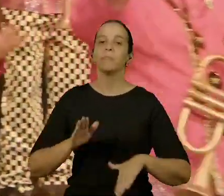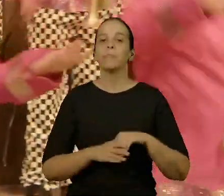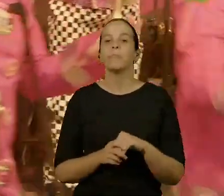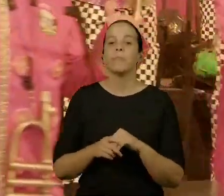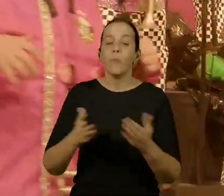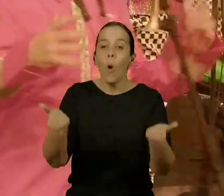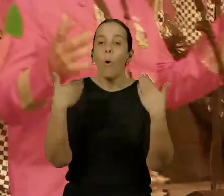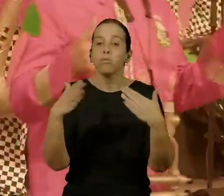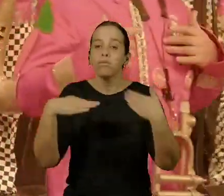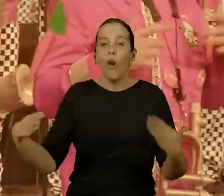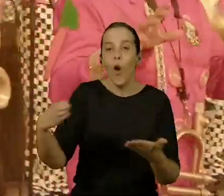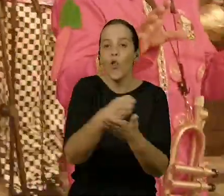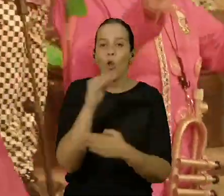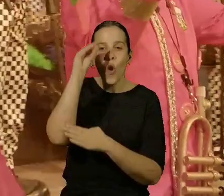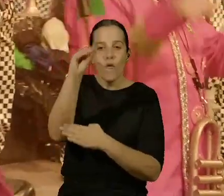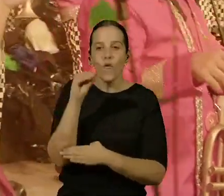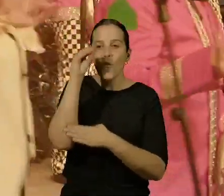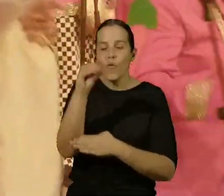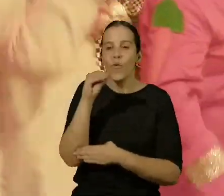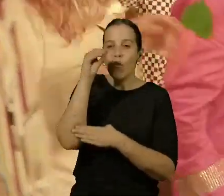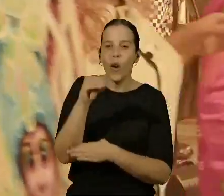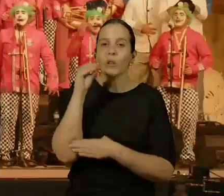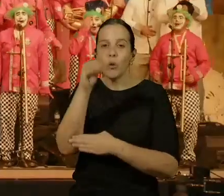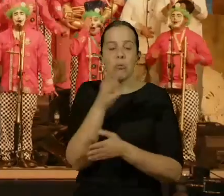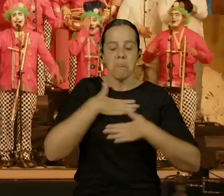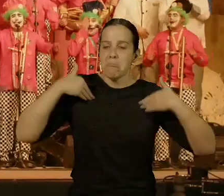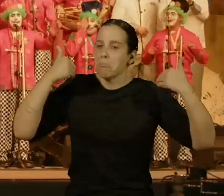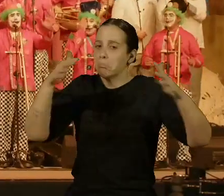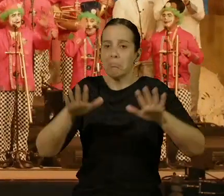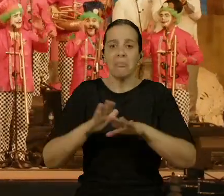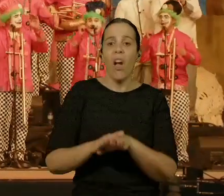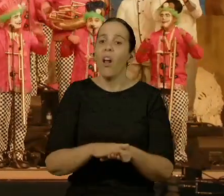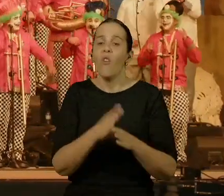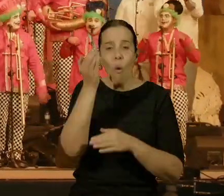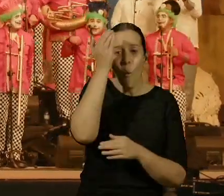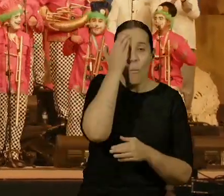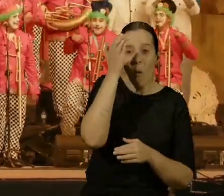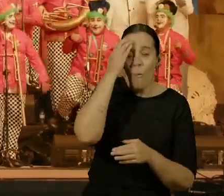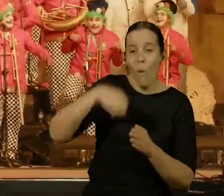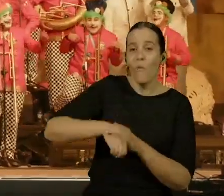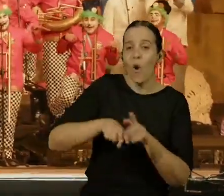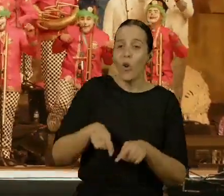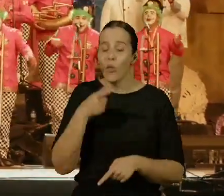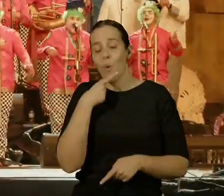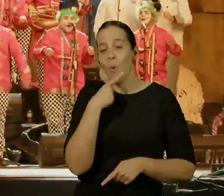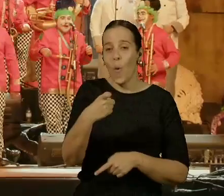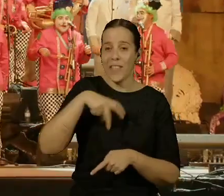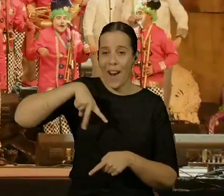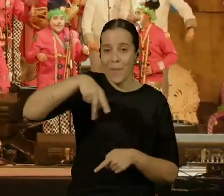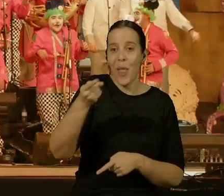Todo el mundo por Fuerteventura, este merengue baila su antojo. ¿Lo hay? Lo baila un corto, lo baila un mato y si la apura también un